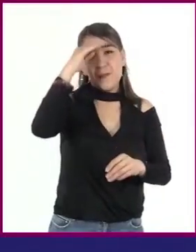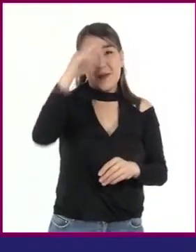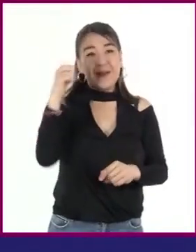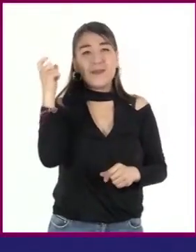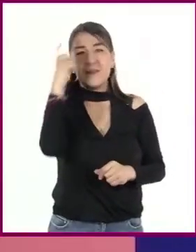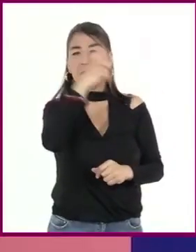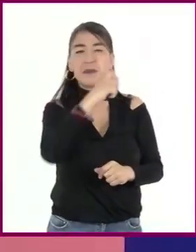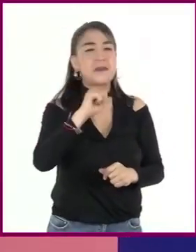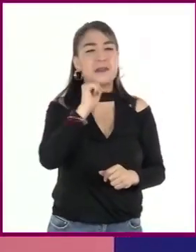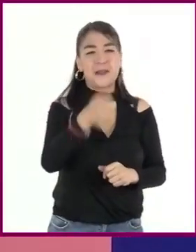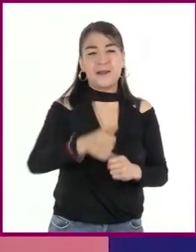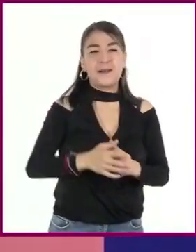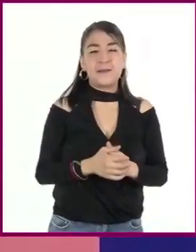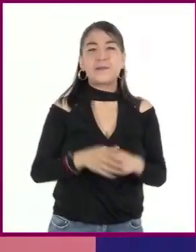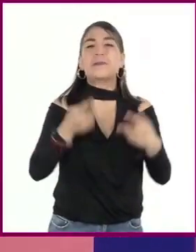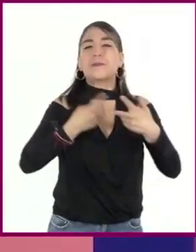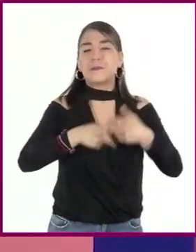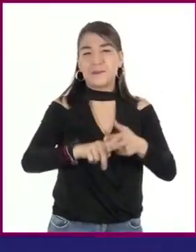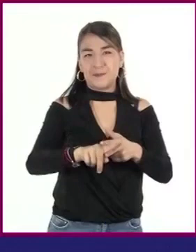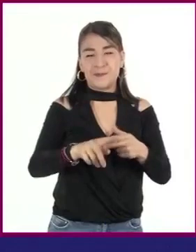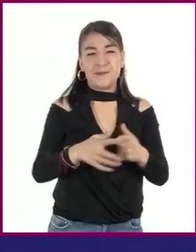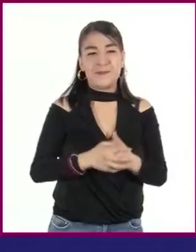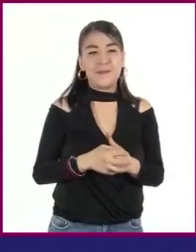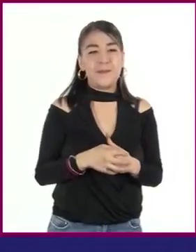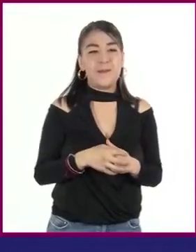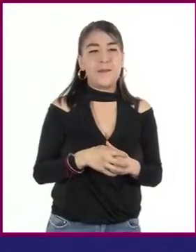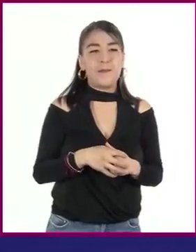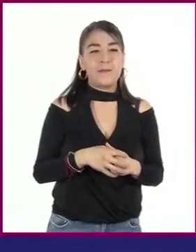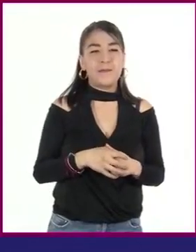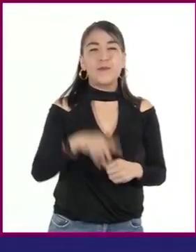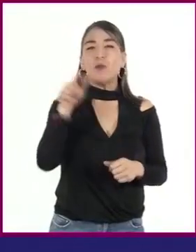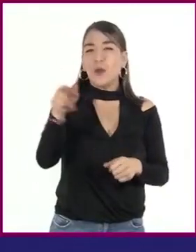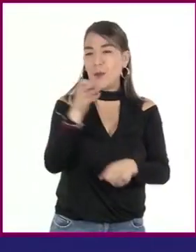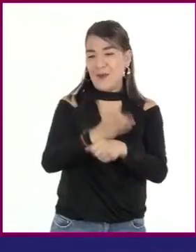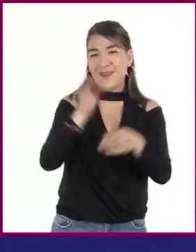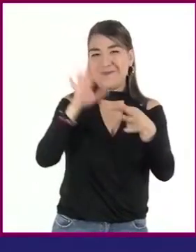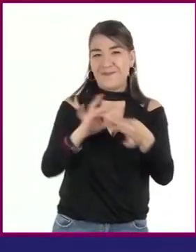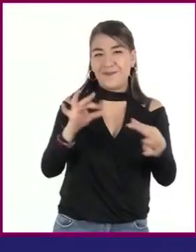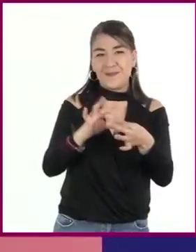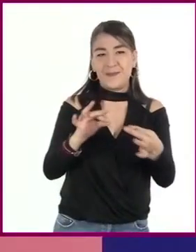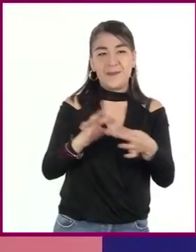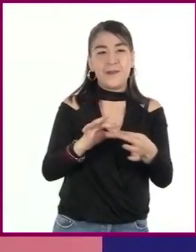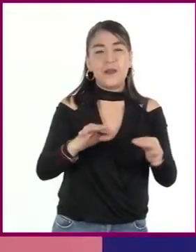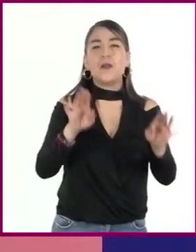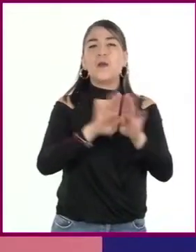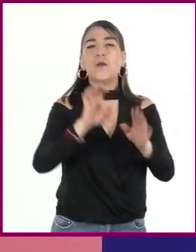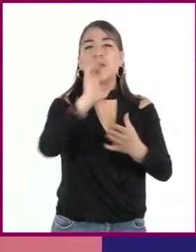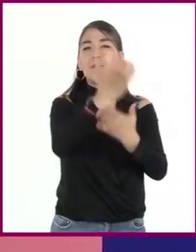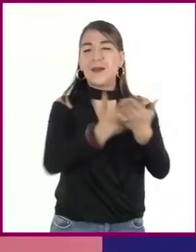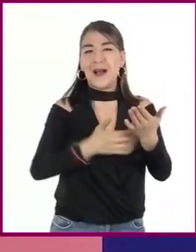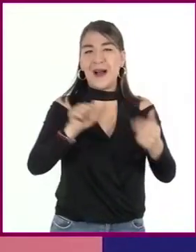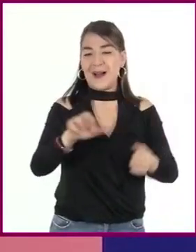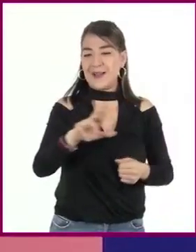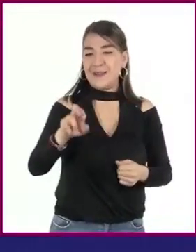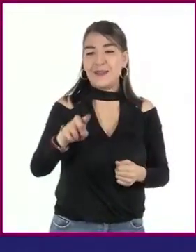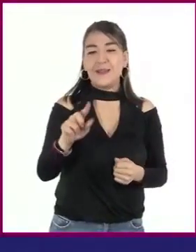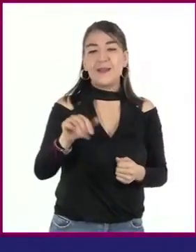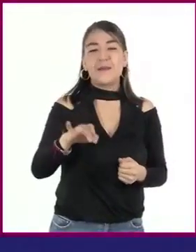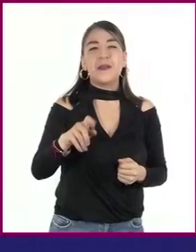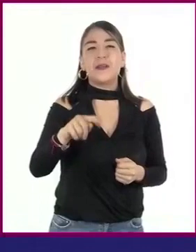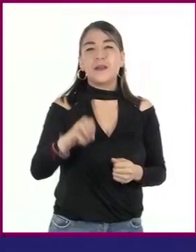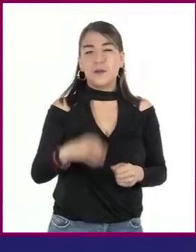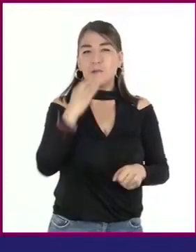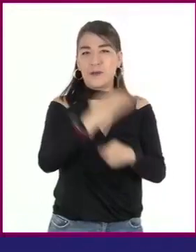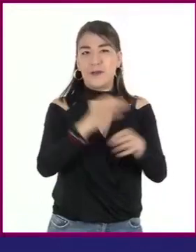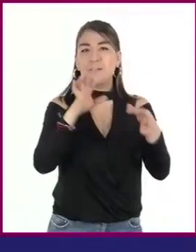parece. Comencemos. Ya que lo trajiste a la conversación, con el contrato de arrendamiento vamos a empezar. De